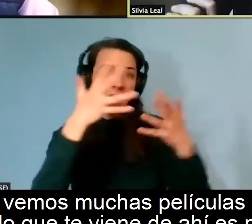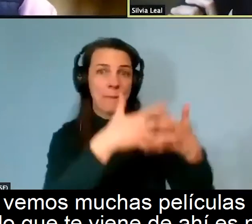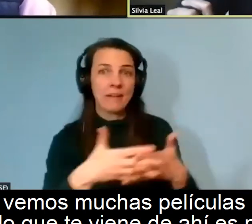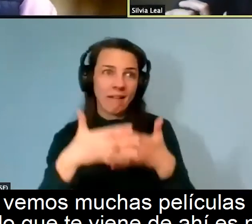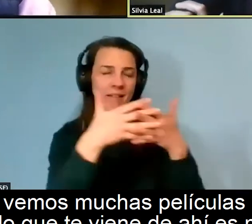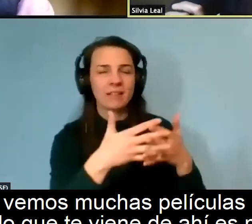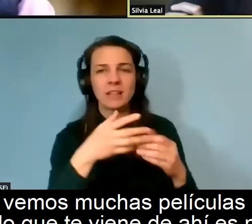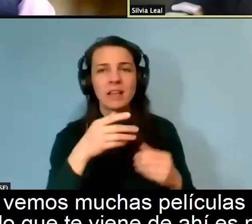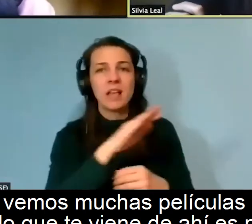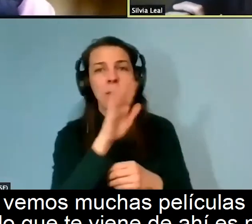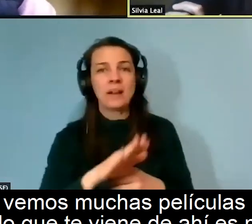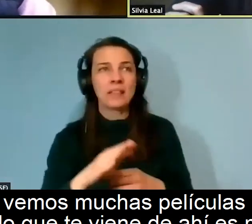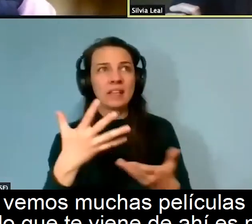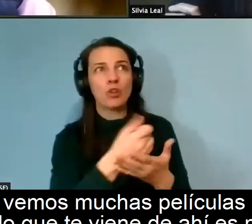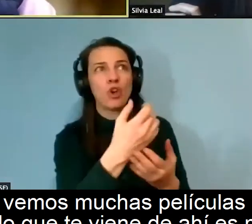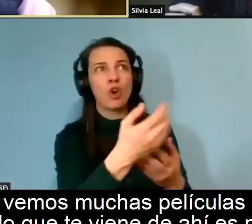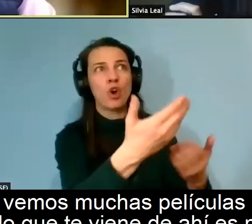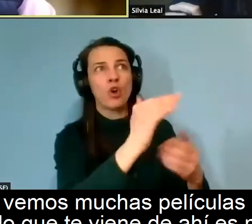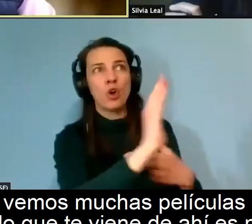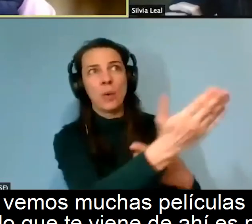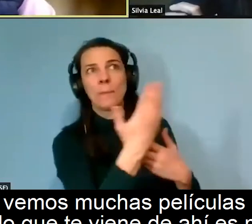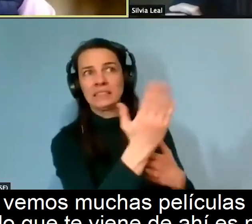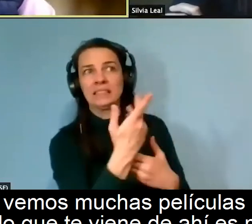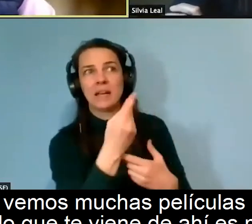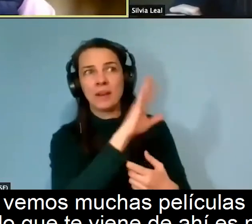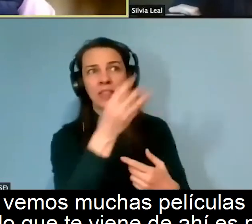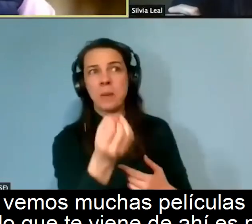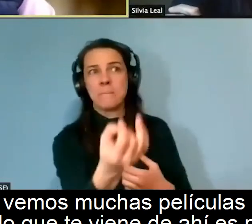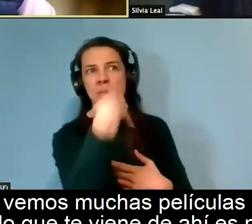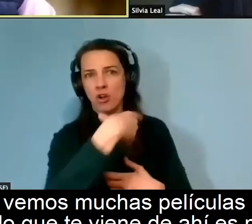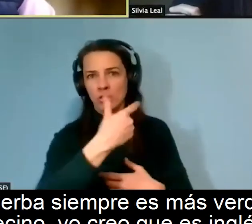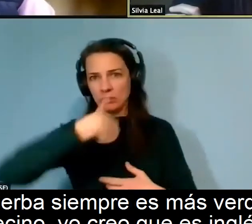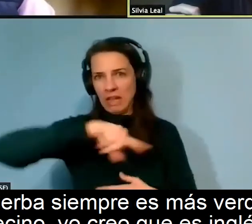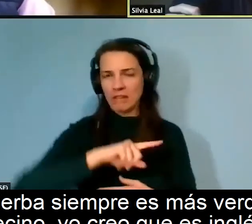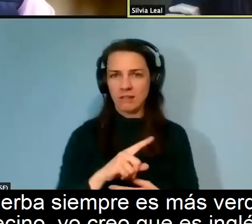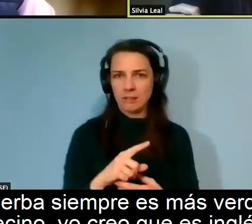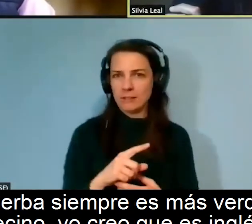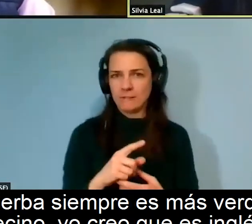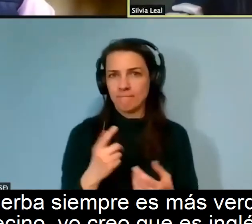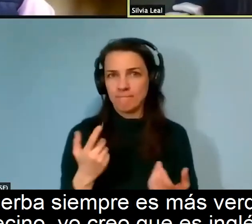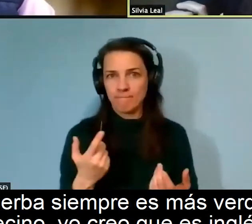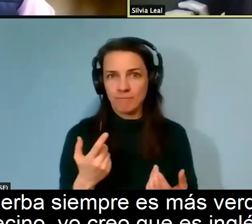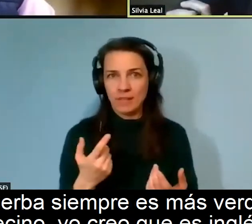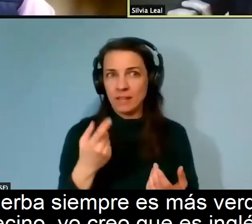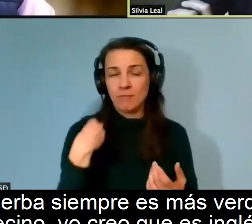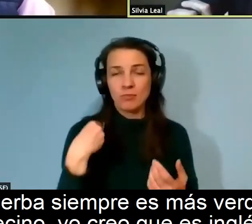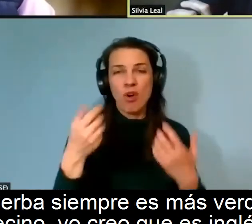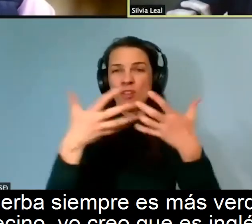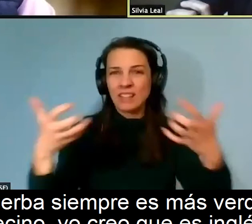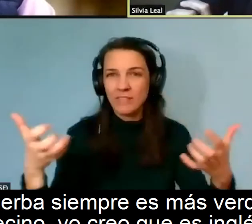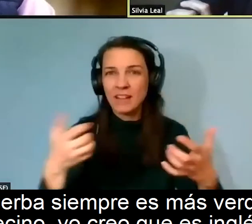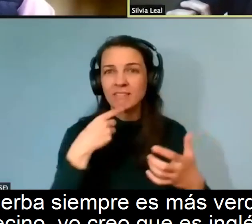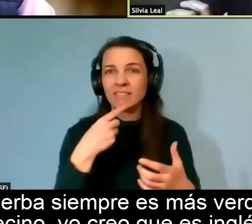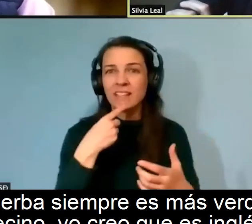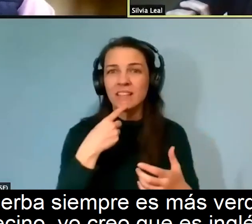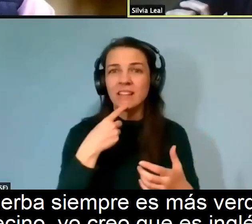Y parece que lo que te viene de ahí es mejor, ¿no? Y el refrán de la